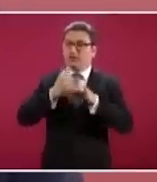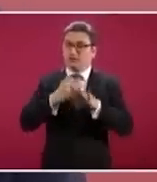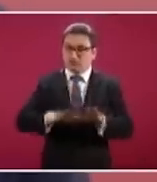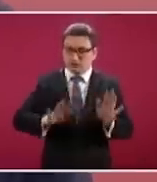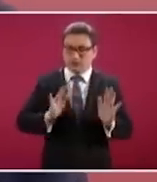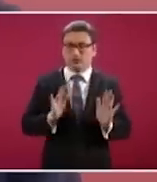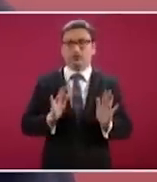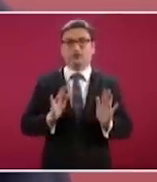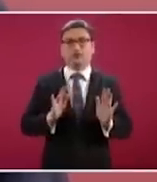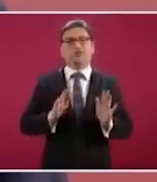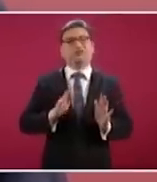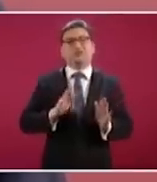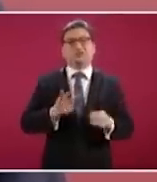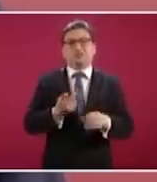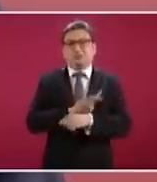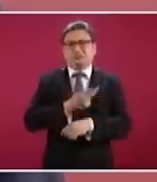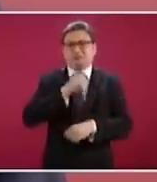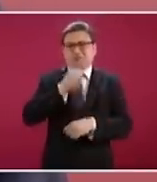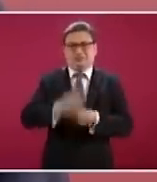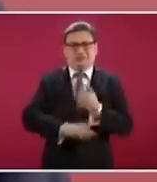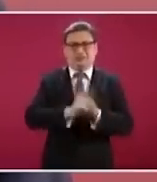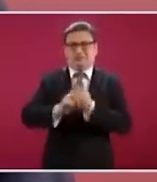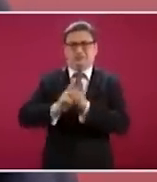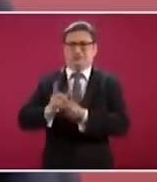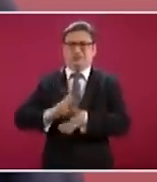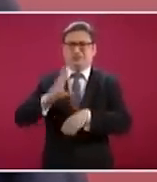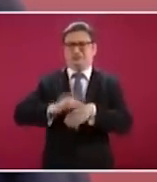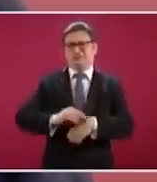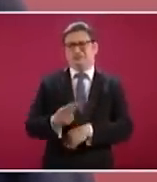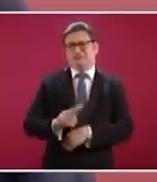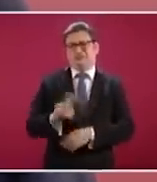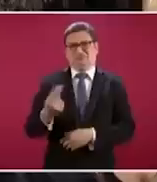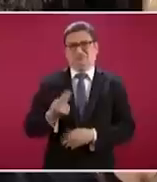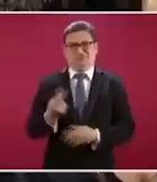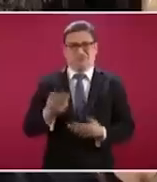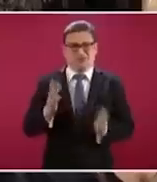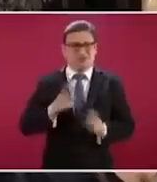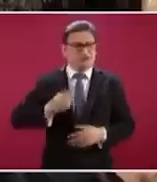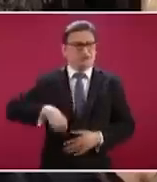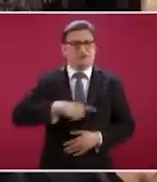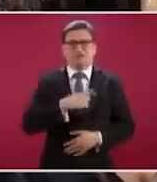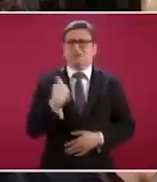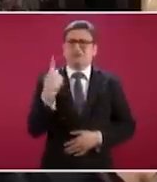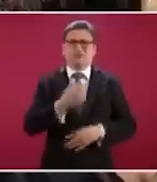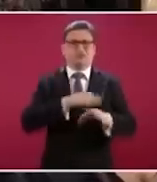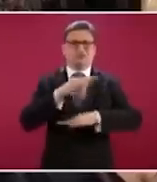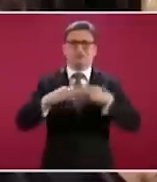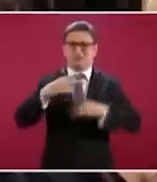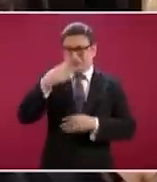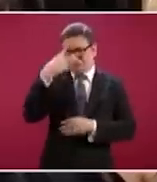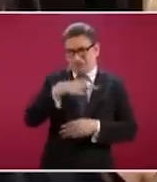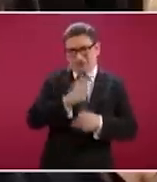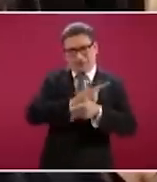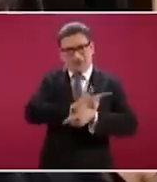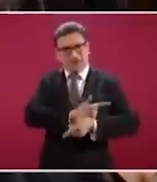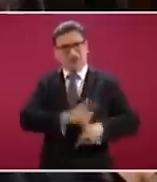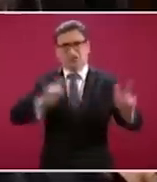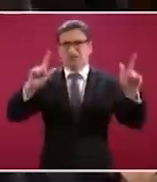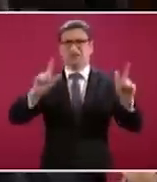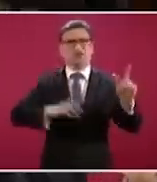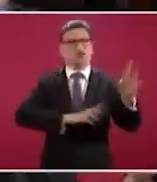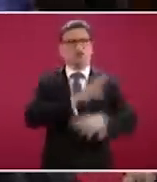y no hay necesidad de pedir permiso. Somos libres los mexicanos, completamente